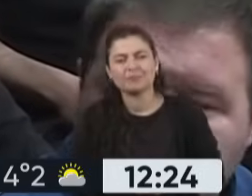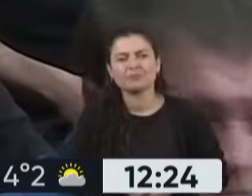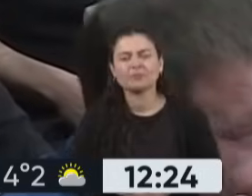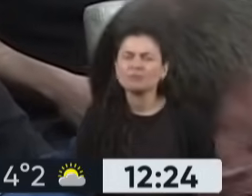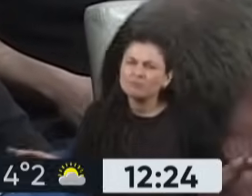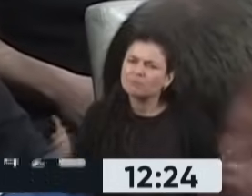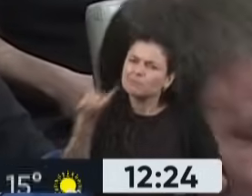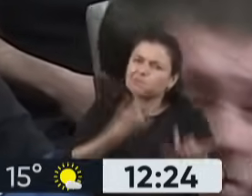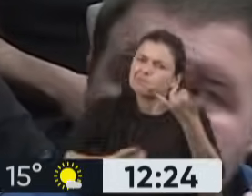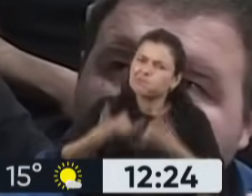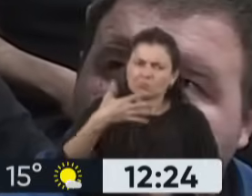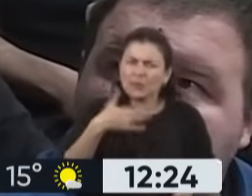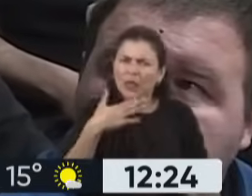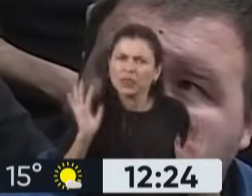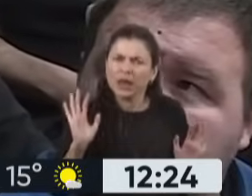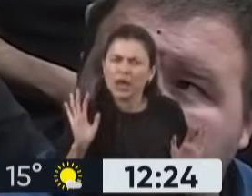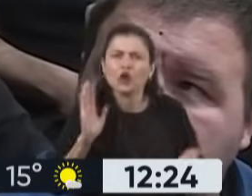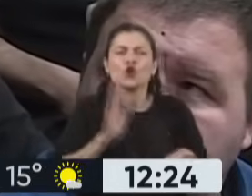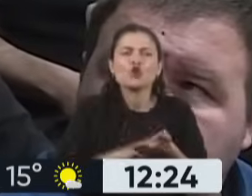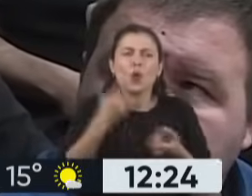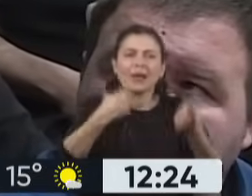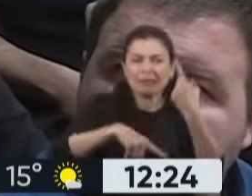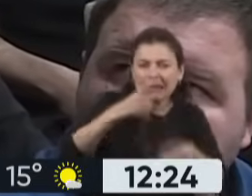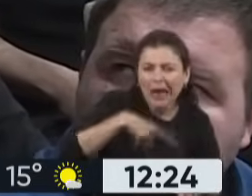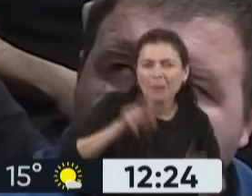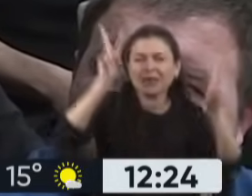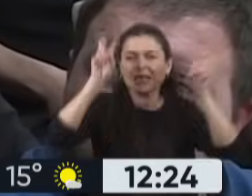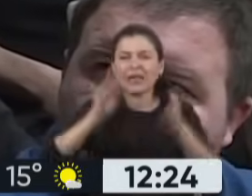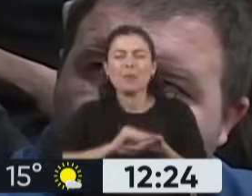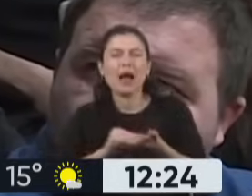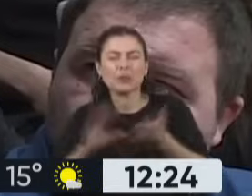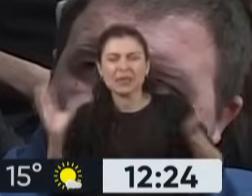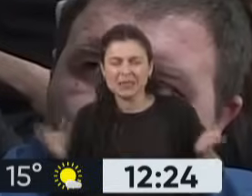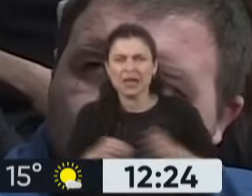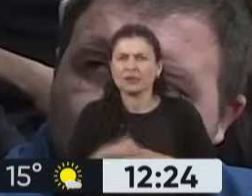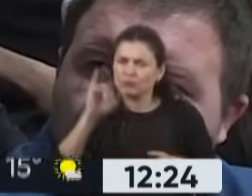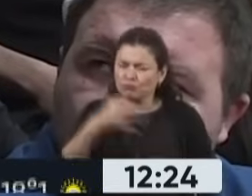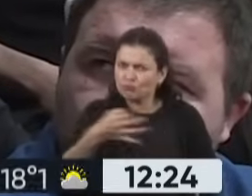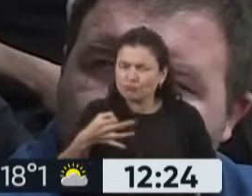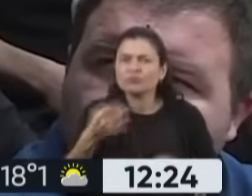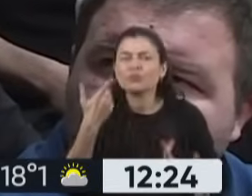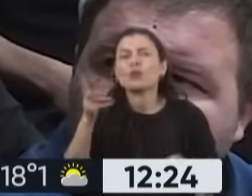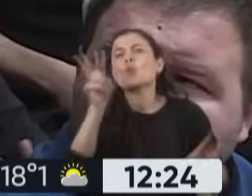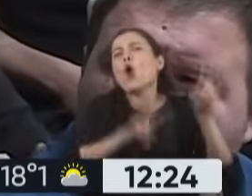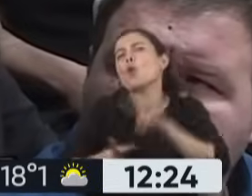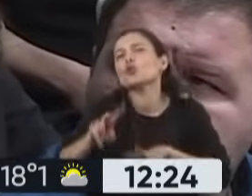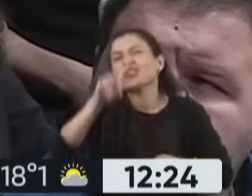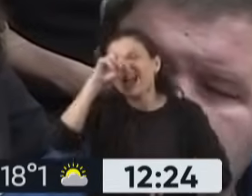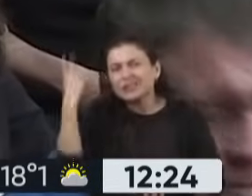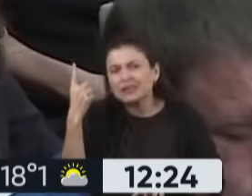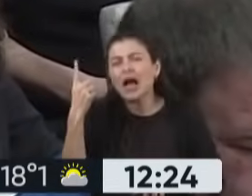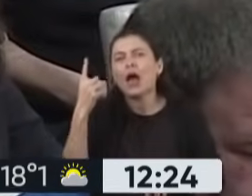Entiendo la cuestión de los trámites administrativos y el menor caudal de información que los